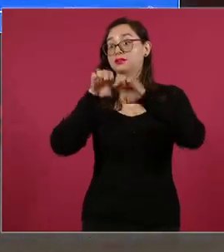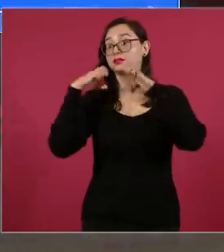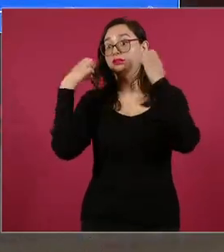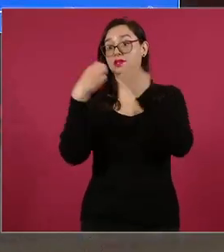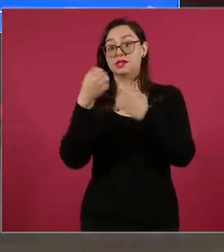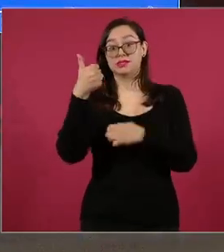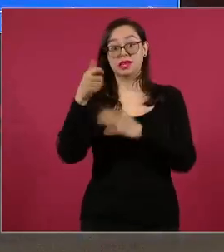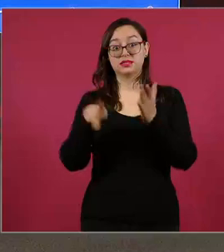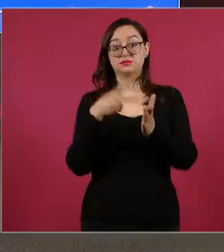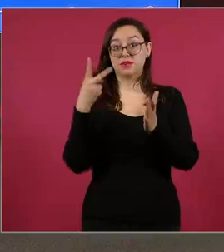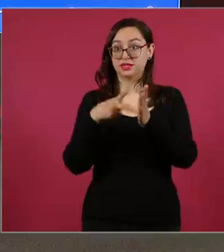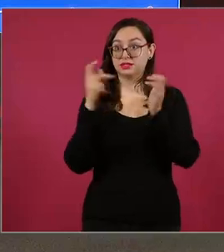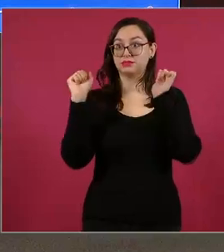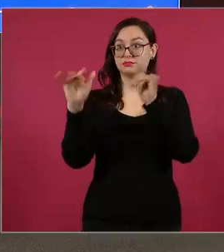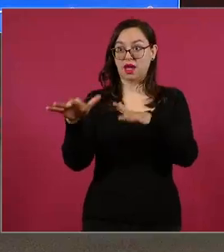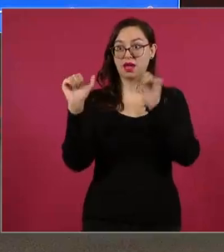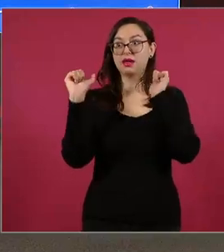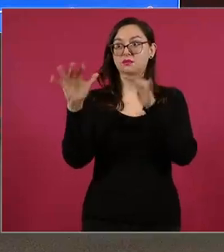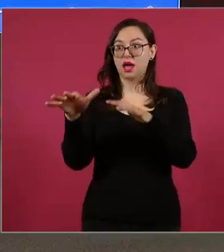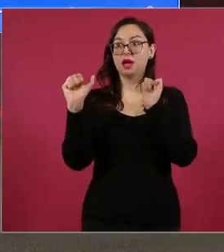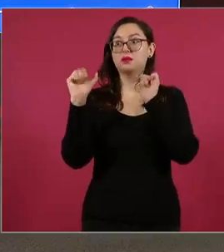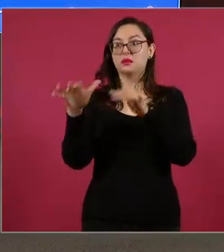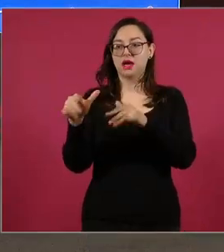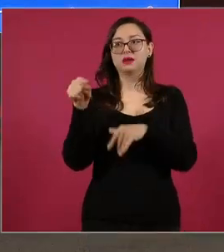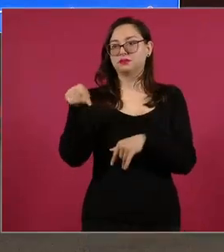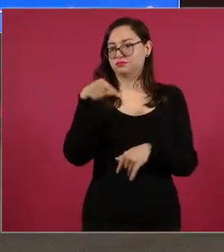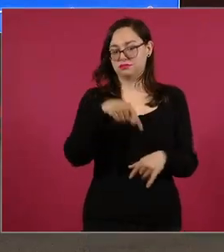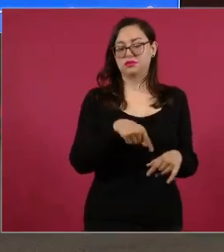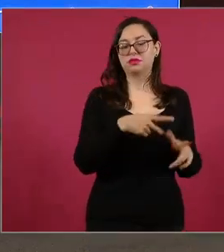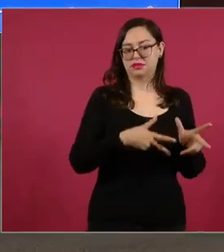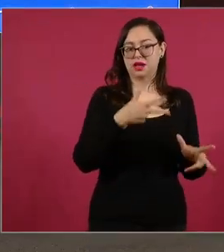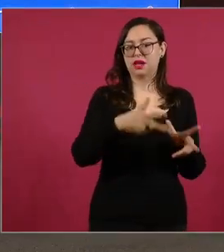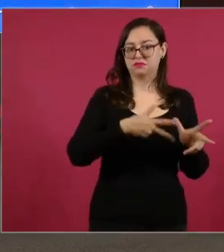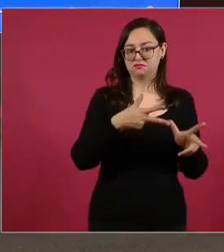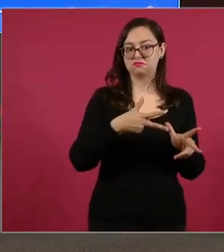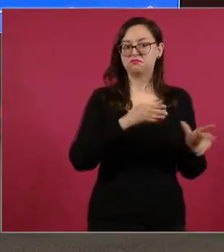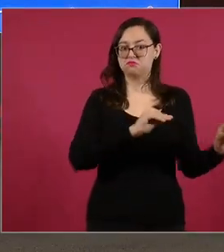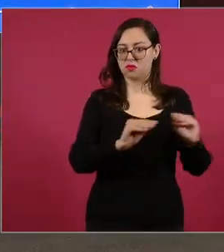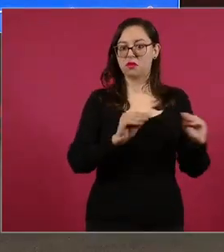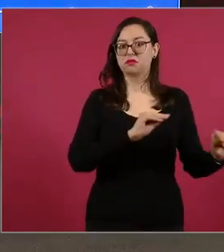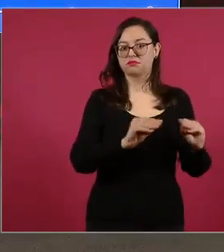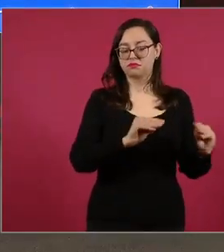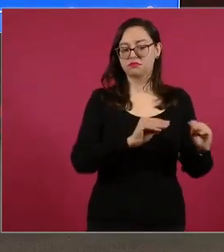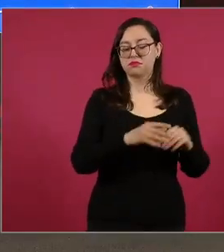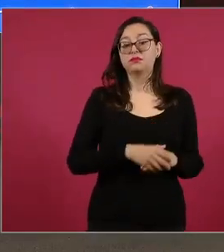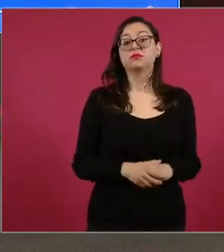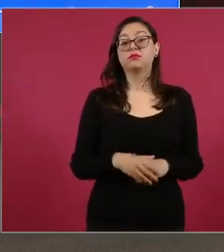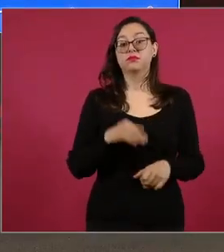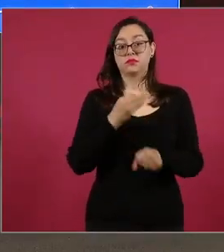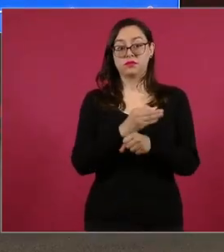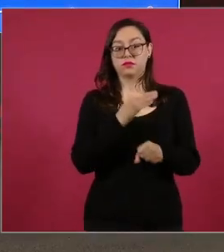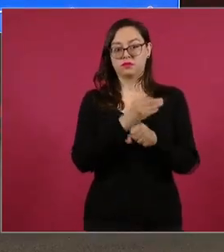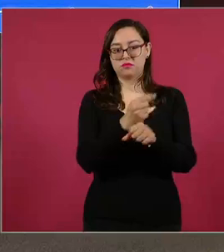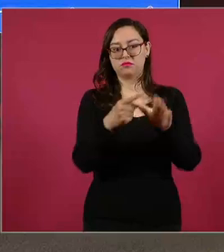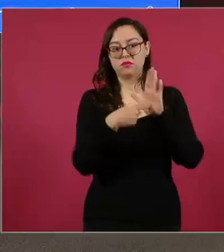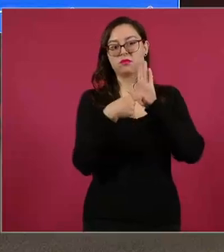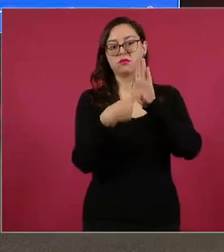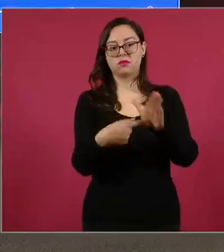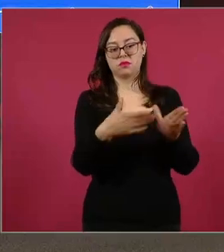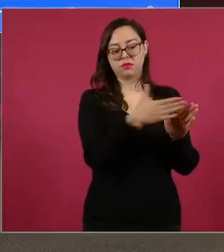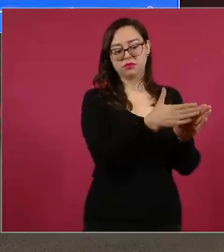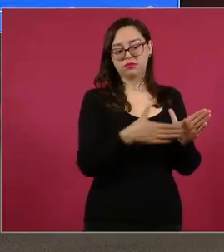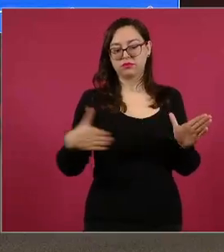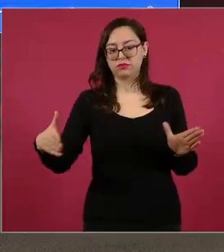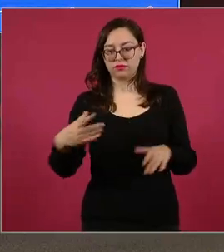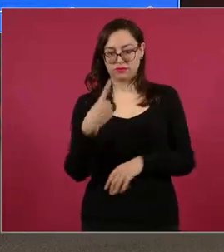periodo. En la siguiente lámina vamos a enfocarnos en el tramo 1, el que vamos a revisar el día de hoy y que corresponde precisamente